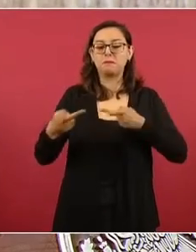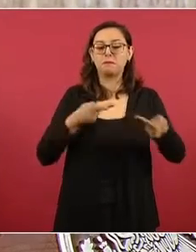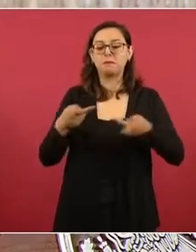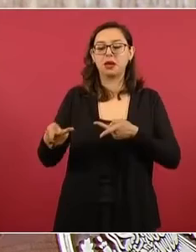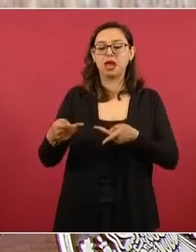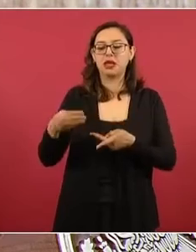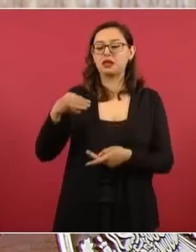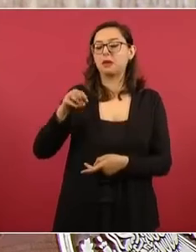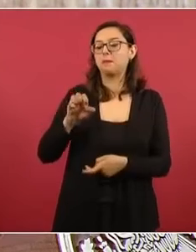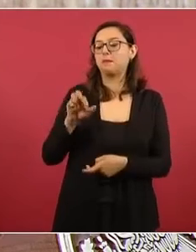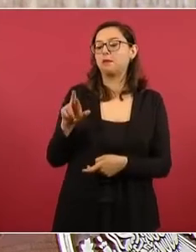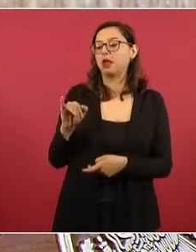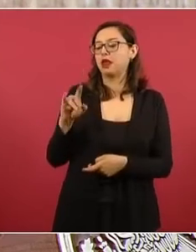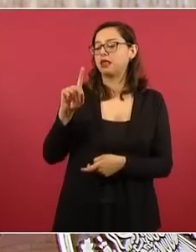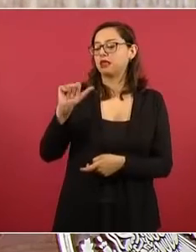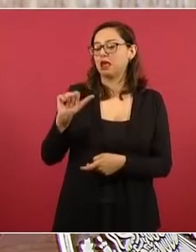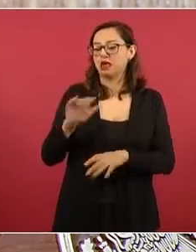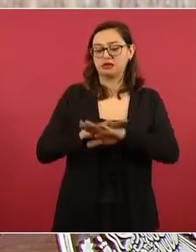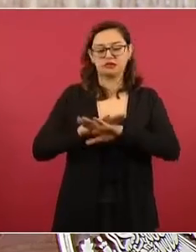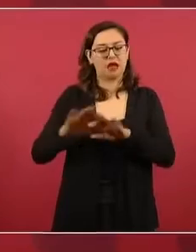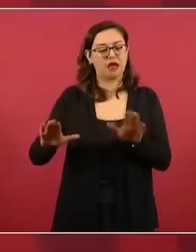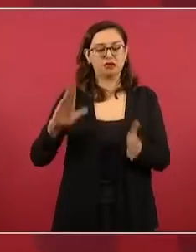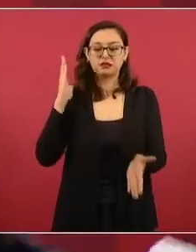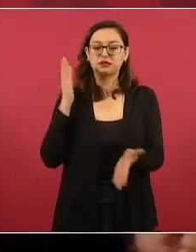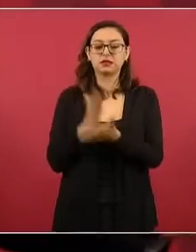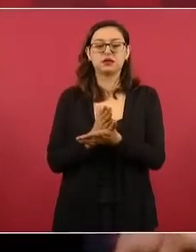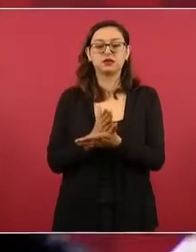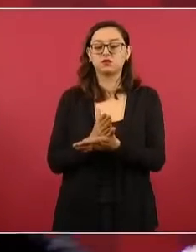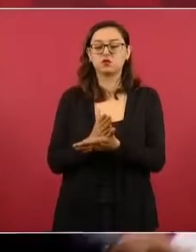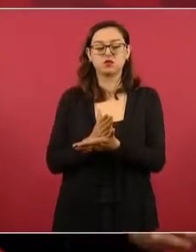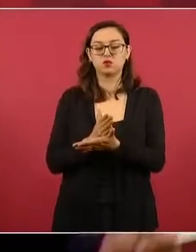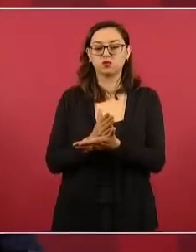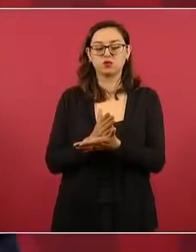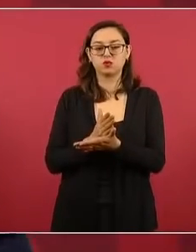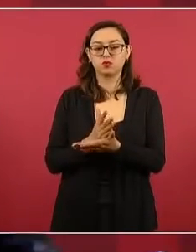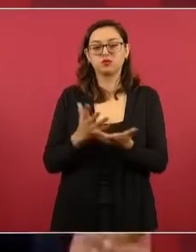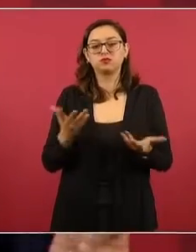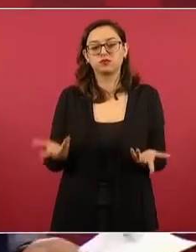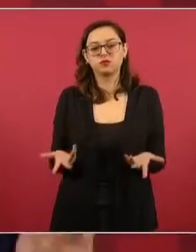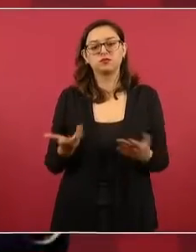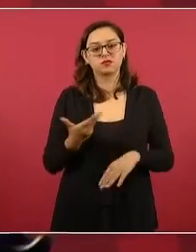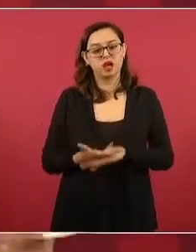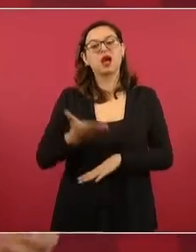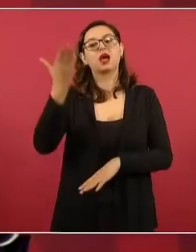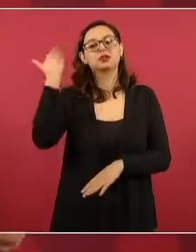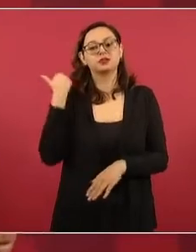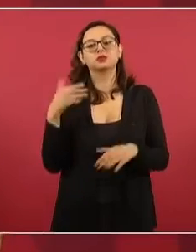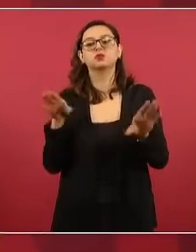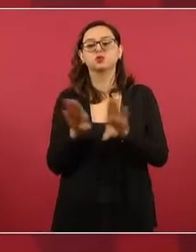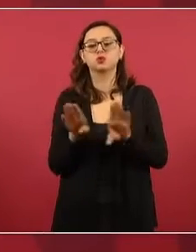existía, de que venían y nos